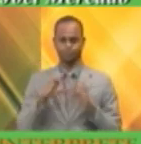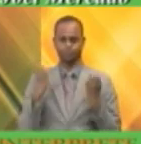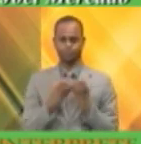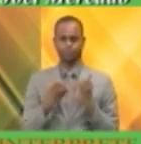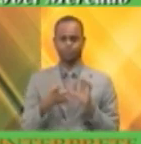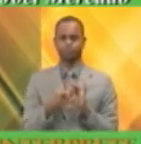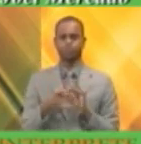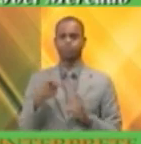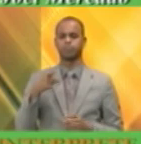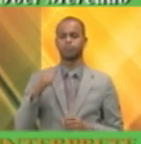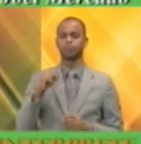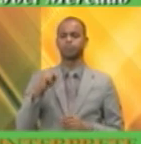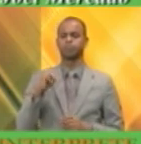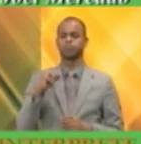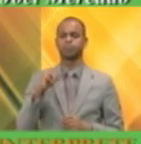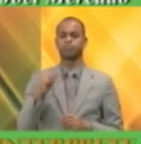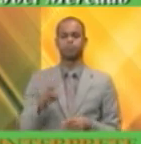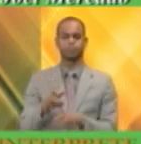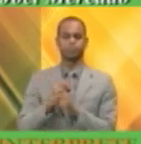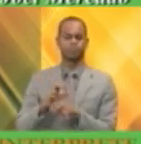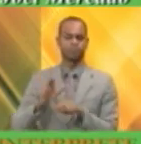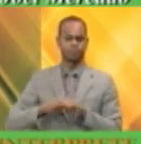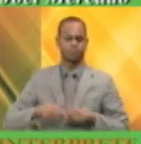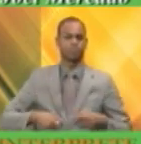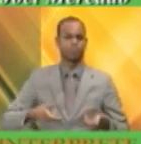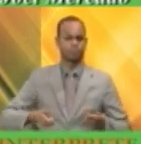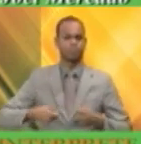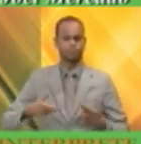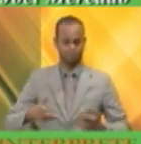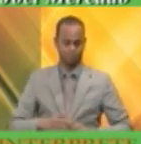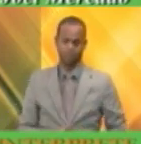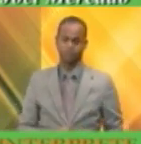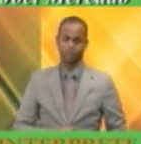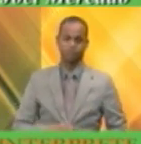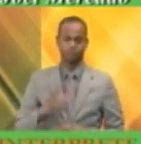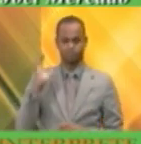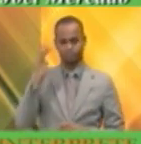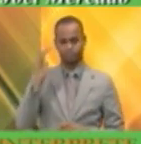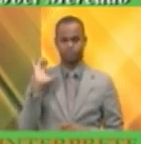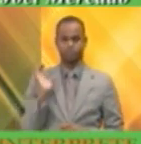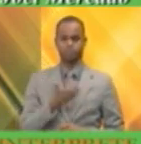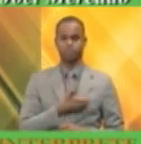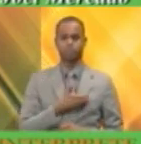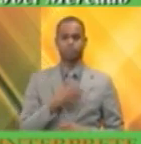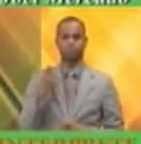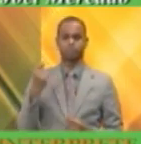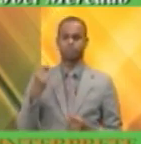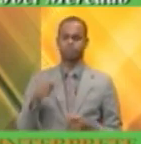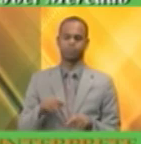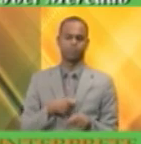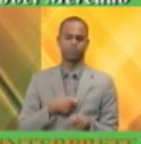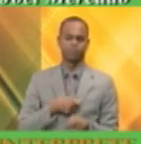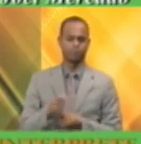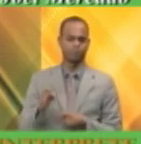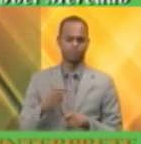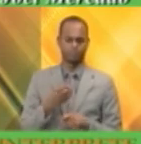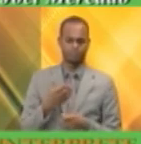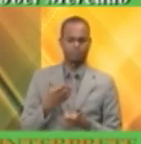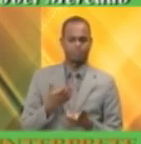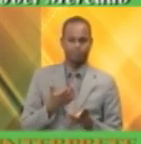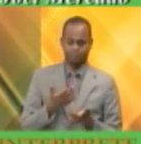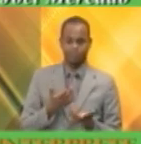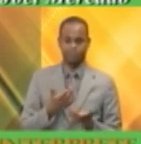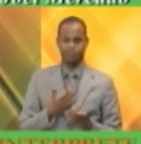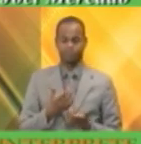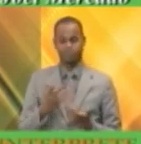Panamá solidario nos prestó su silla de ruedas, porque la de nosotros estaban en muy malas condiciones. Y